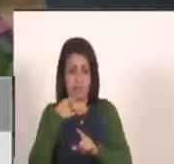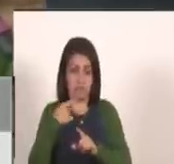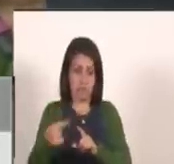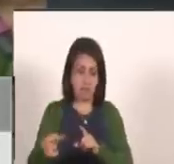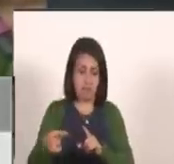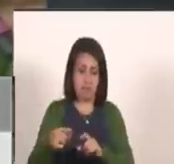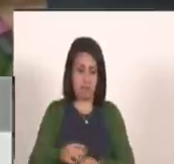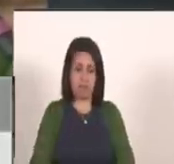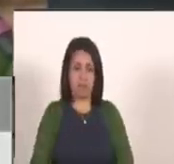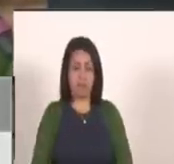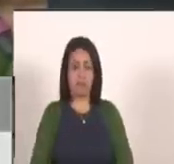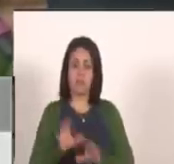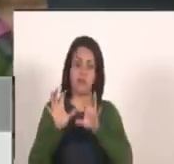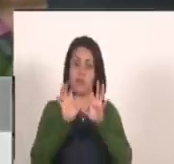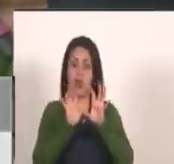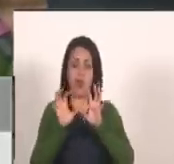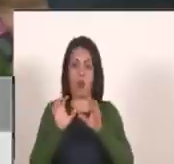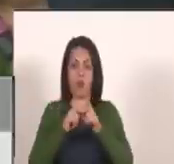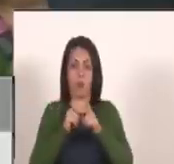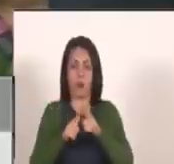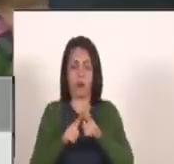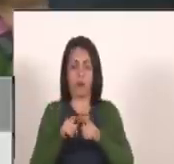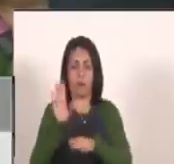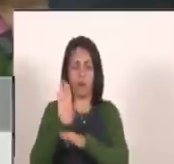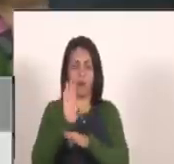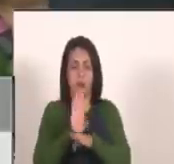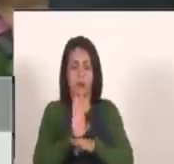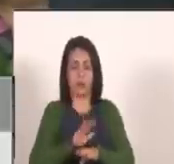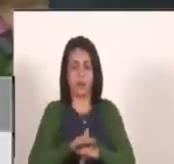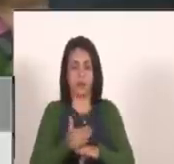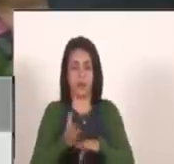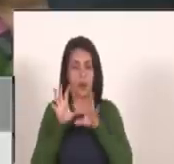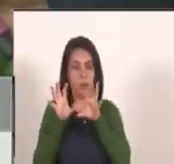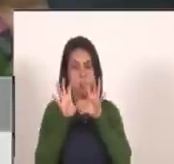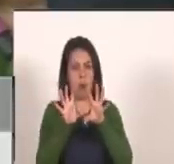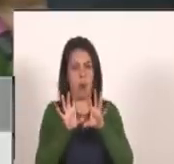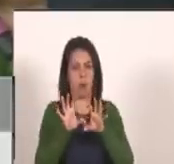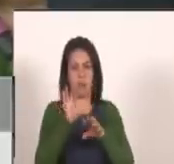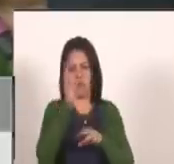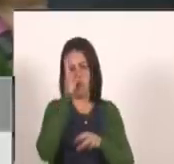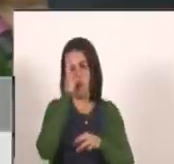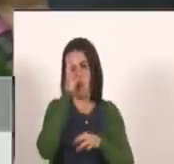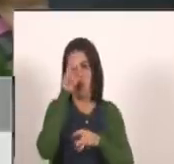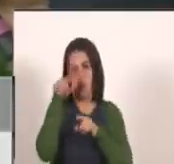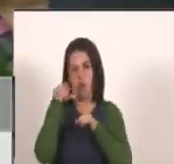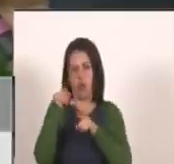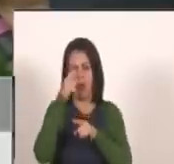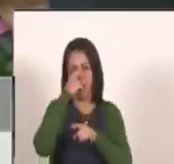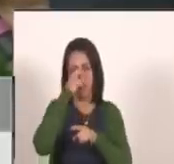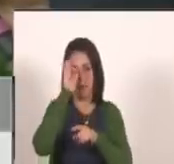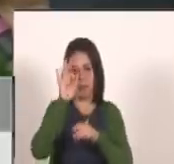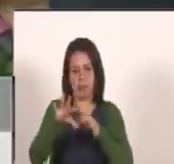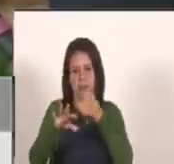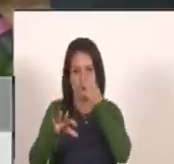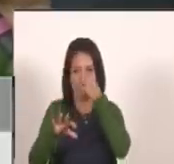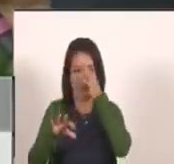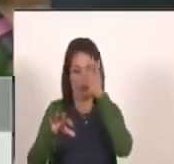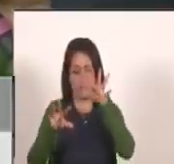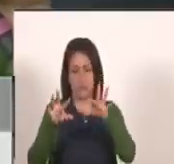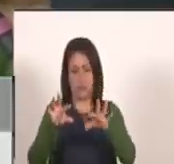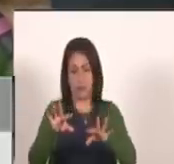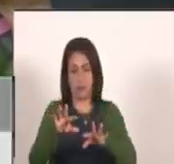llamado comediante, amparado en un humor negro, denigró,